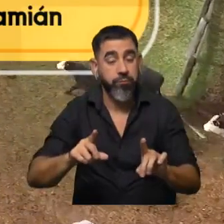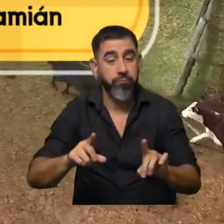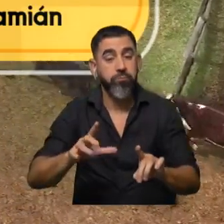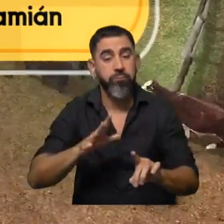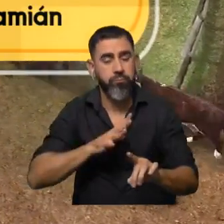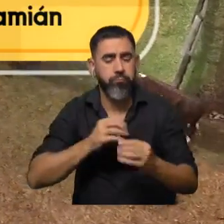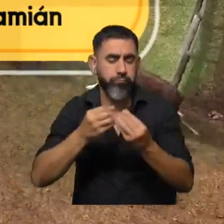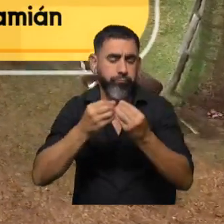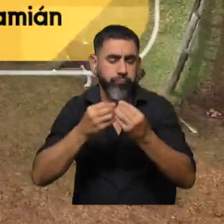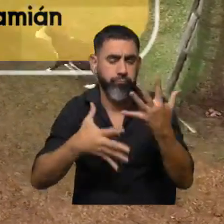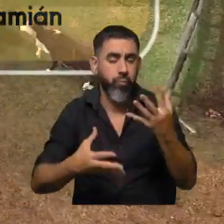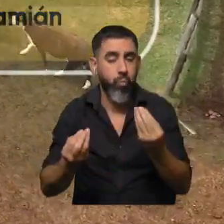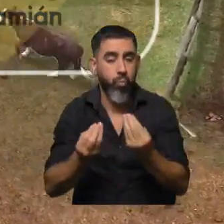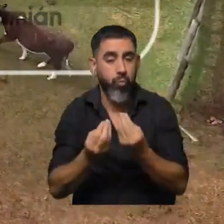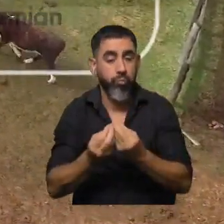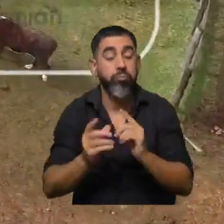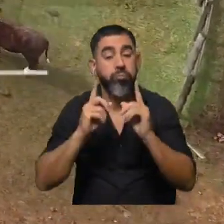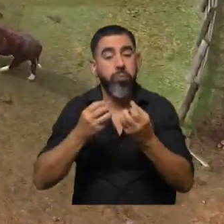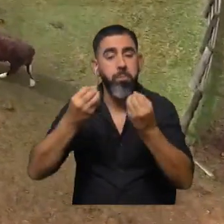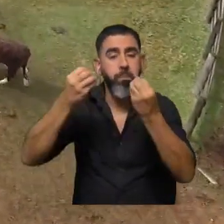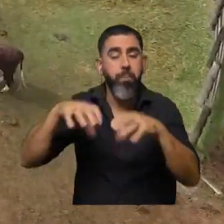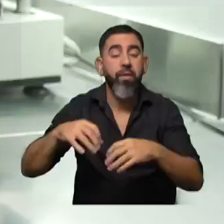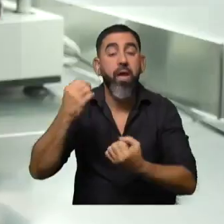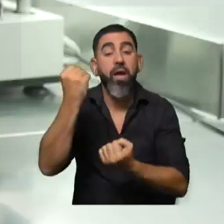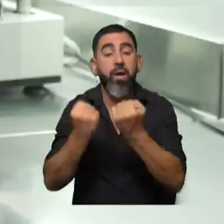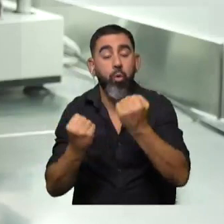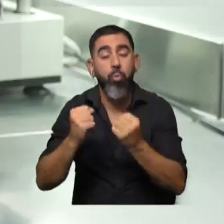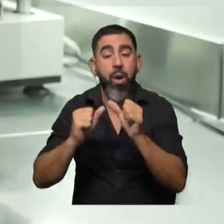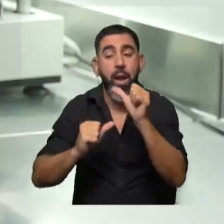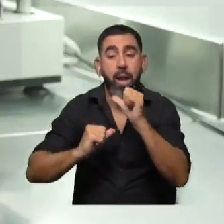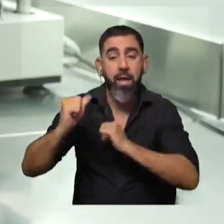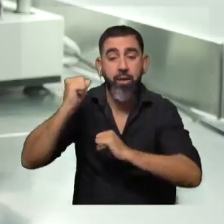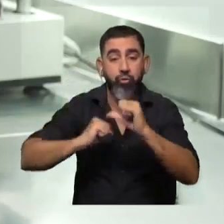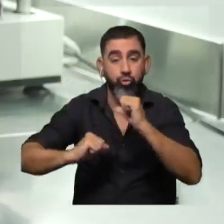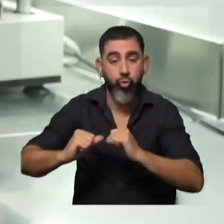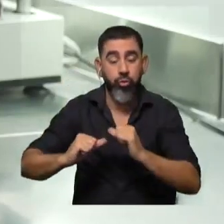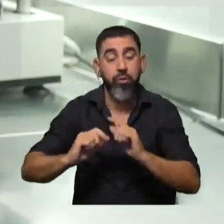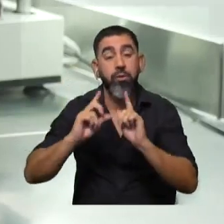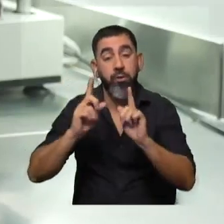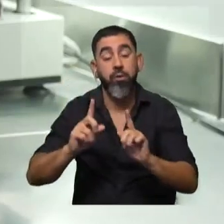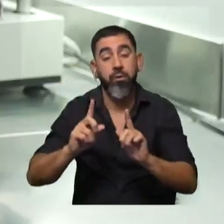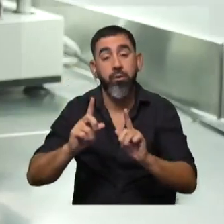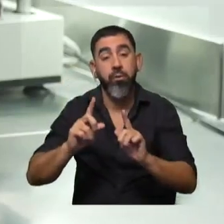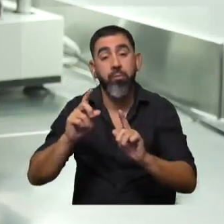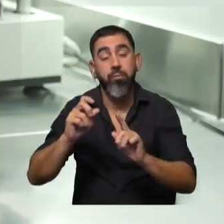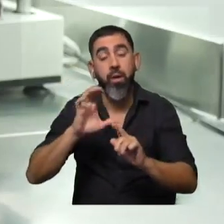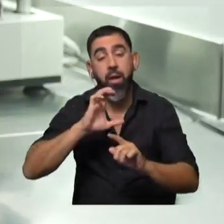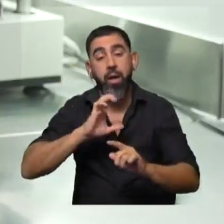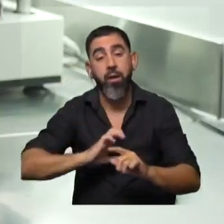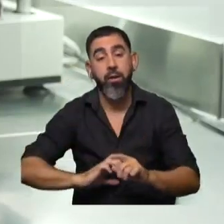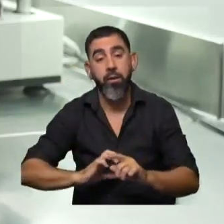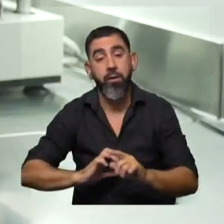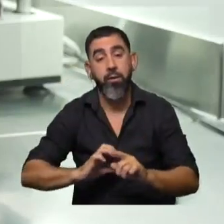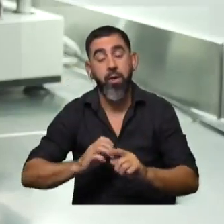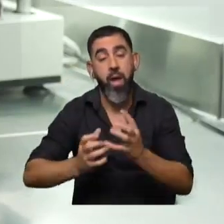gran abanico hasta las pérdidas económicas, lesiones y después ya entramos directamente en las características